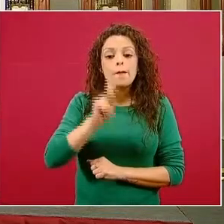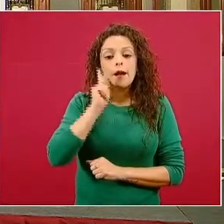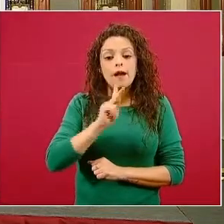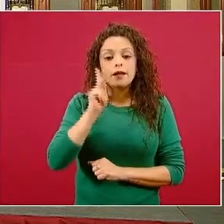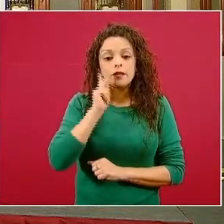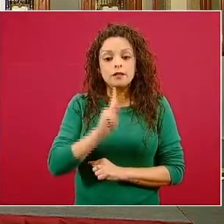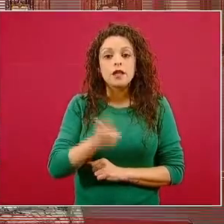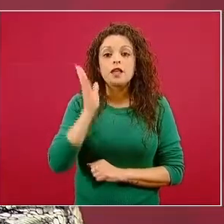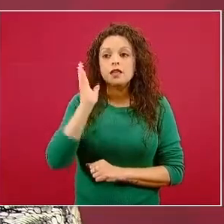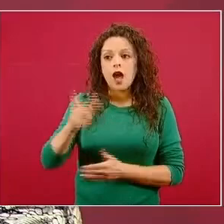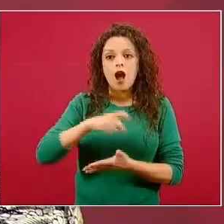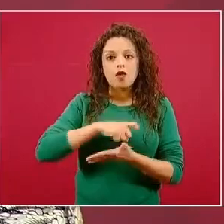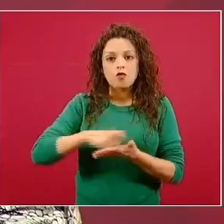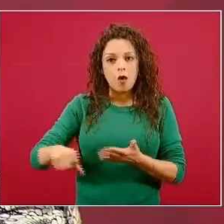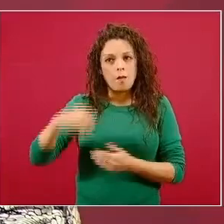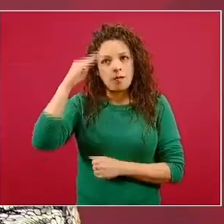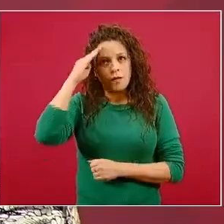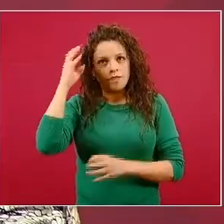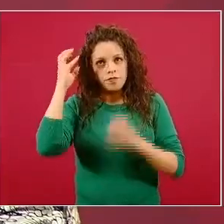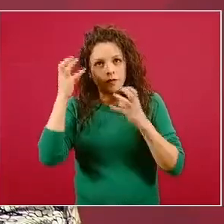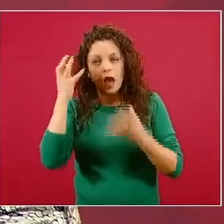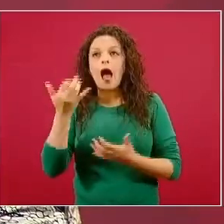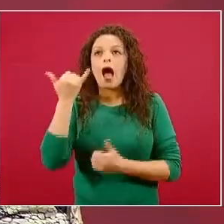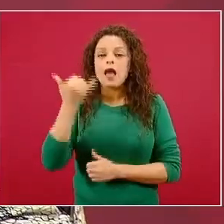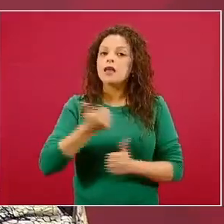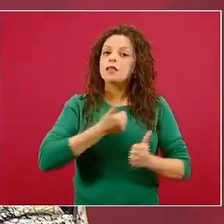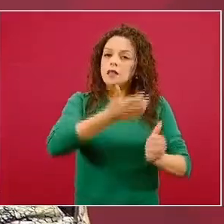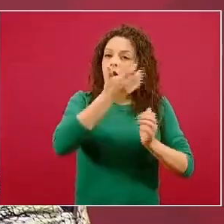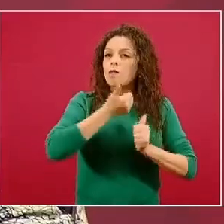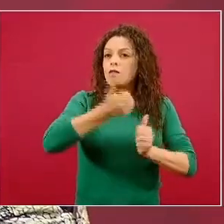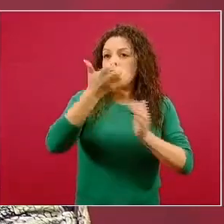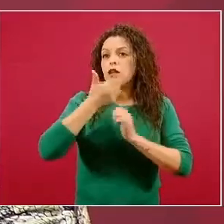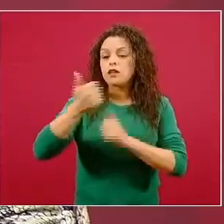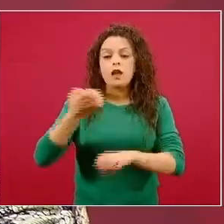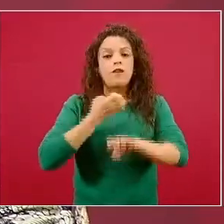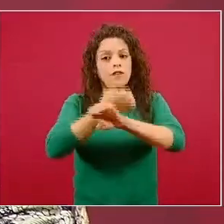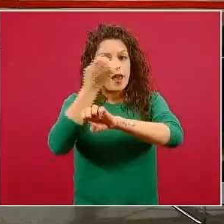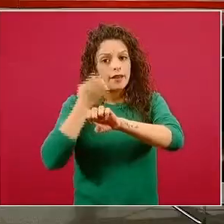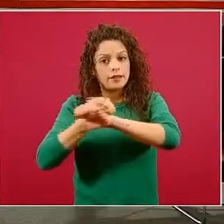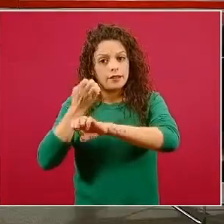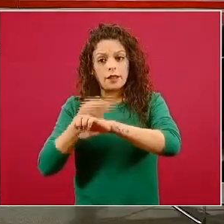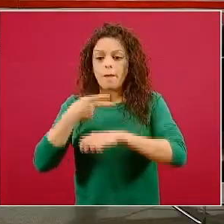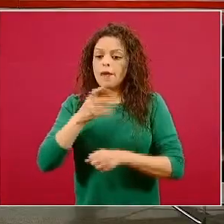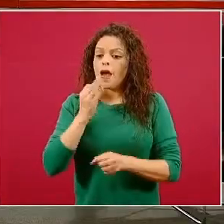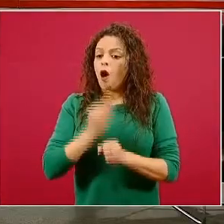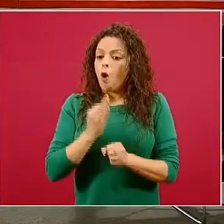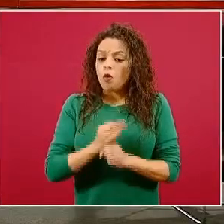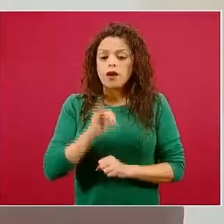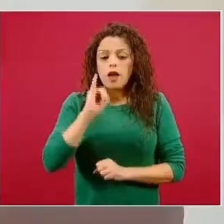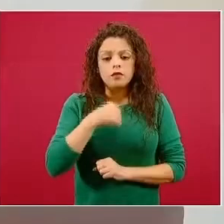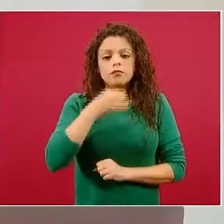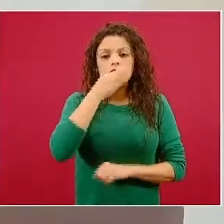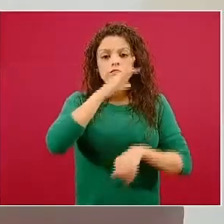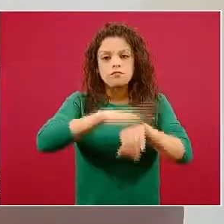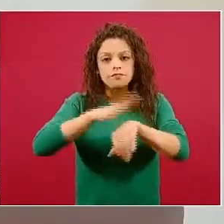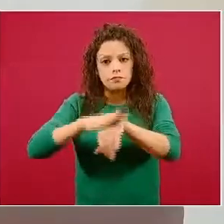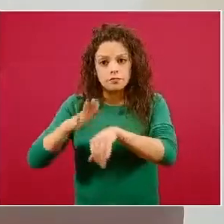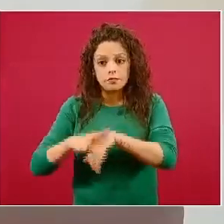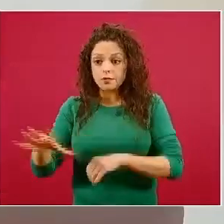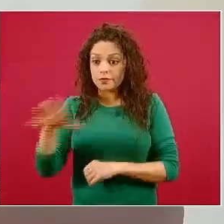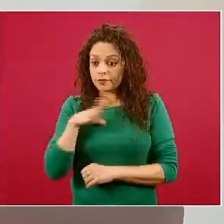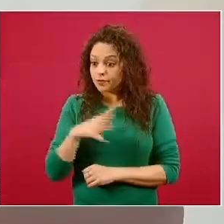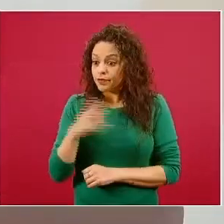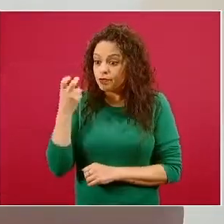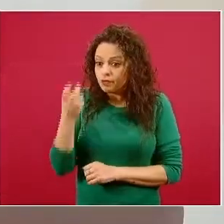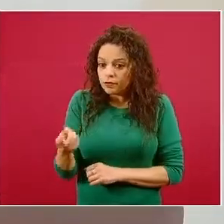considerado, comprado y también envío a las entidades federativas, pero aquí sí el mensaje es: si están en estos puntos, hay